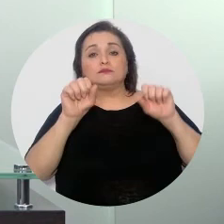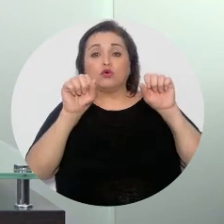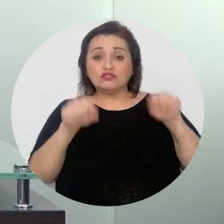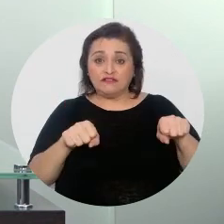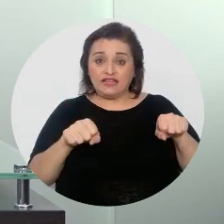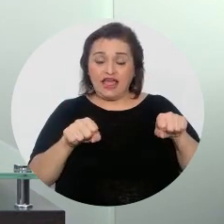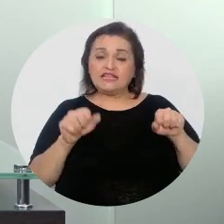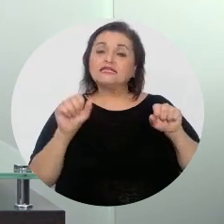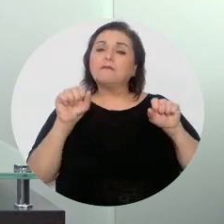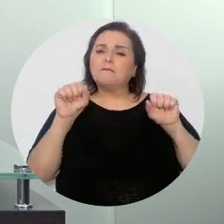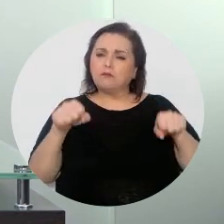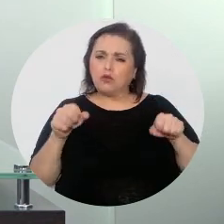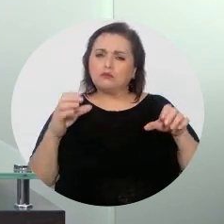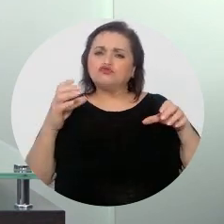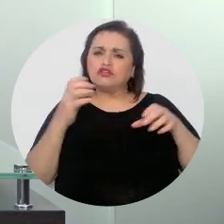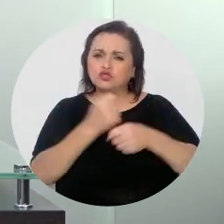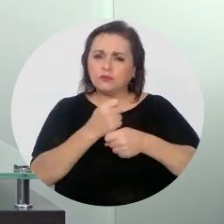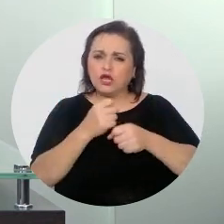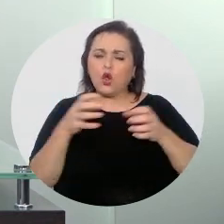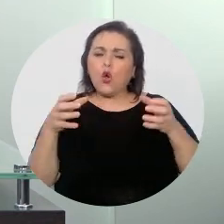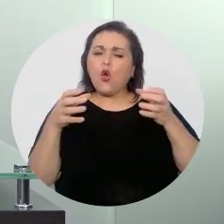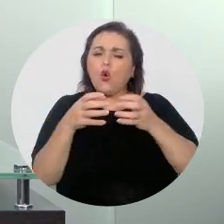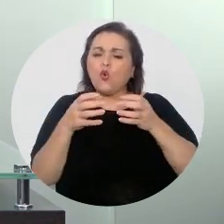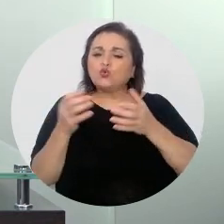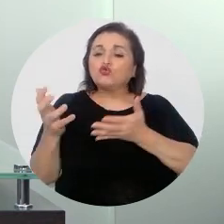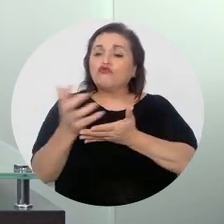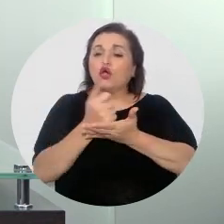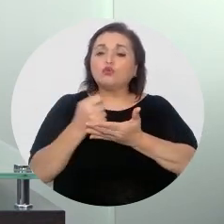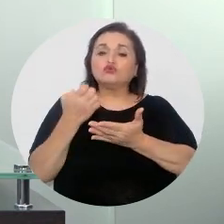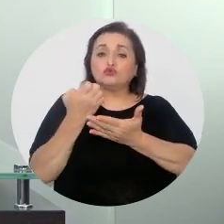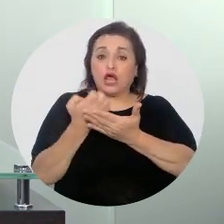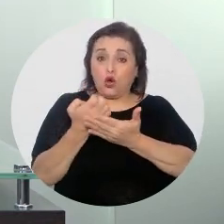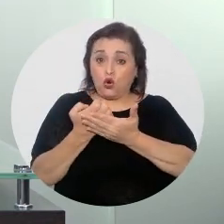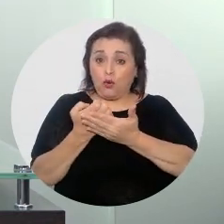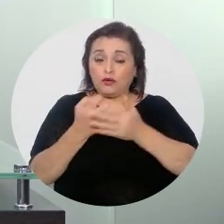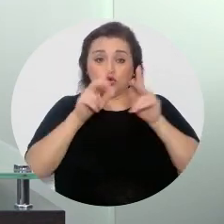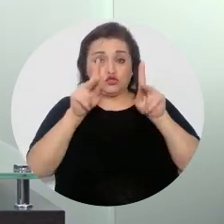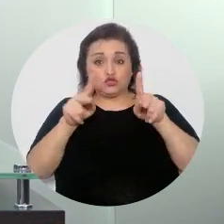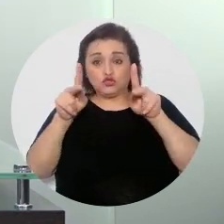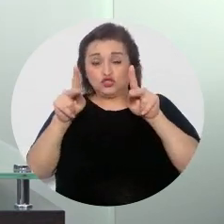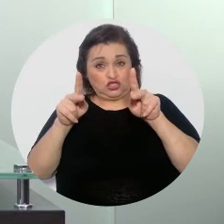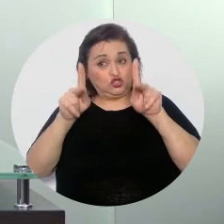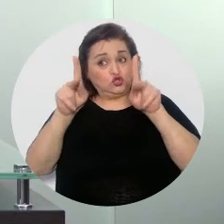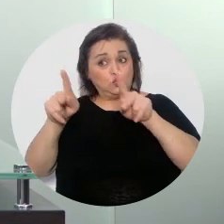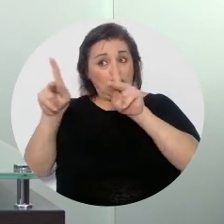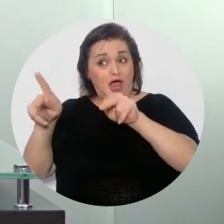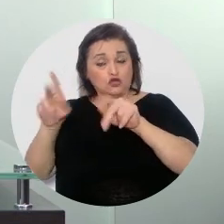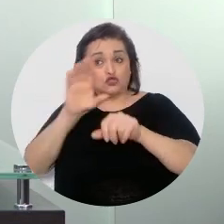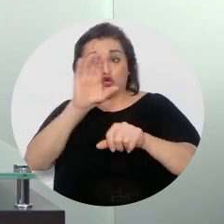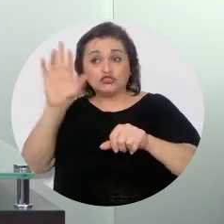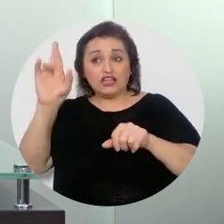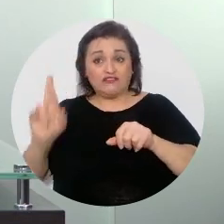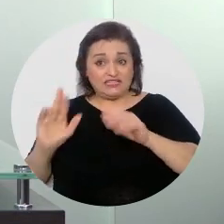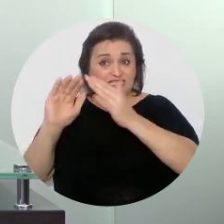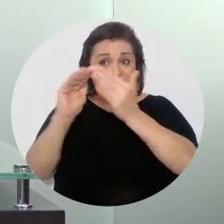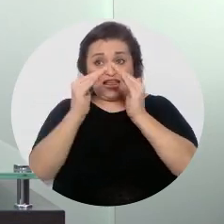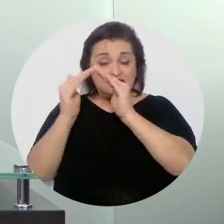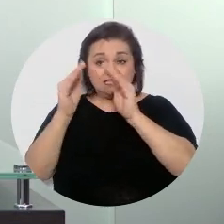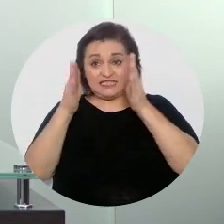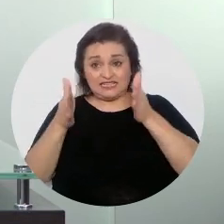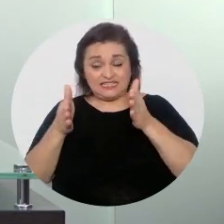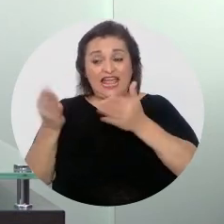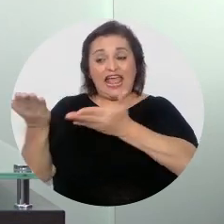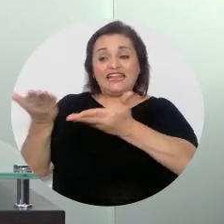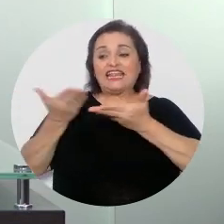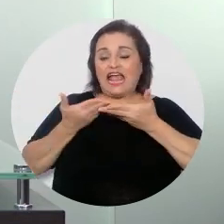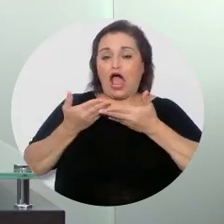otras posibilidades, y que podríamos resumir entonces como el conjunto de recursos económicos de ciudadanos costarricenses que